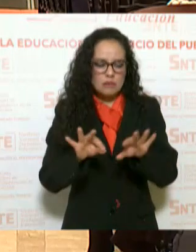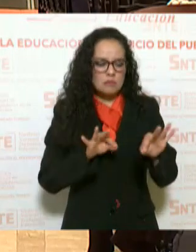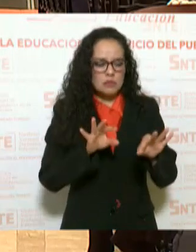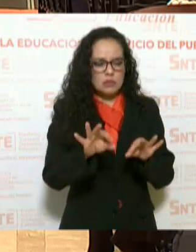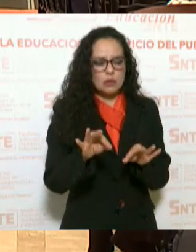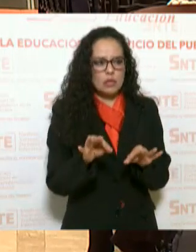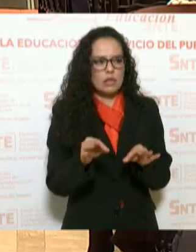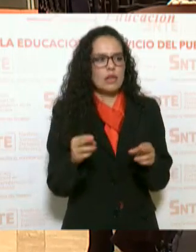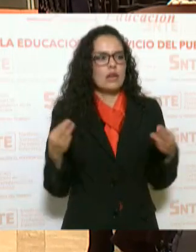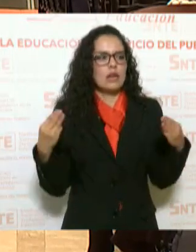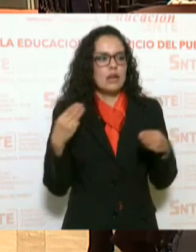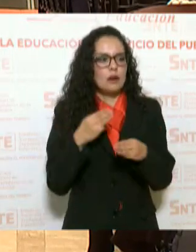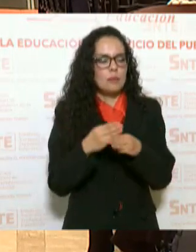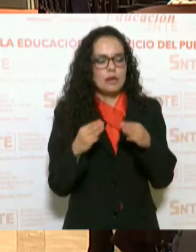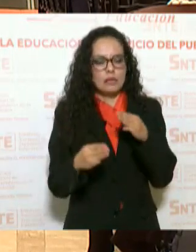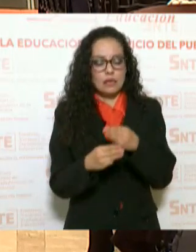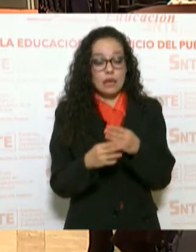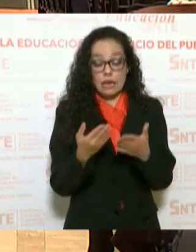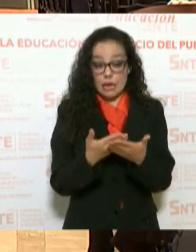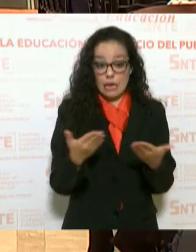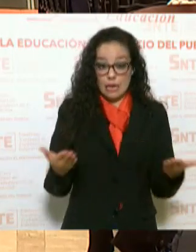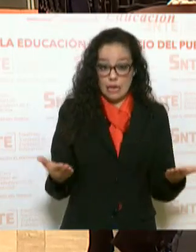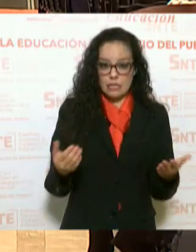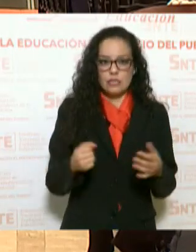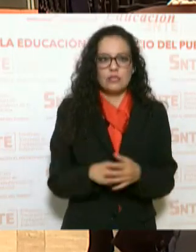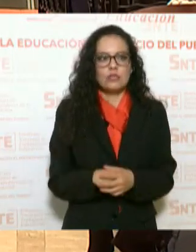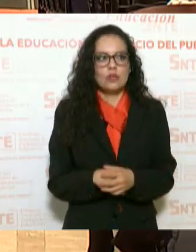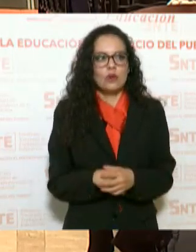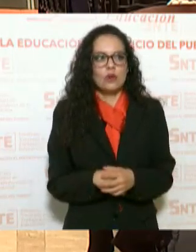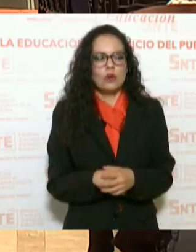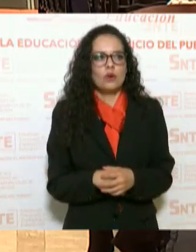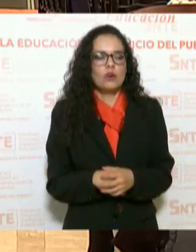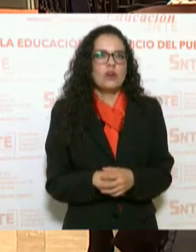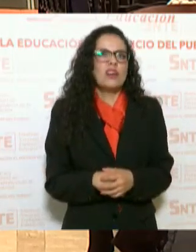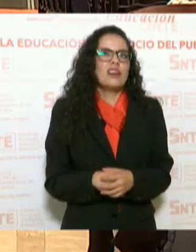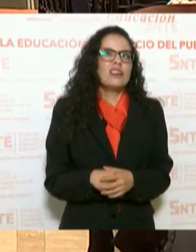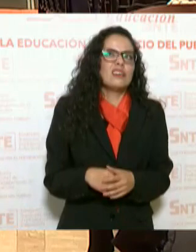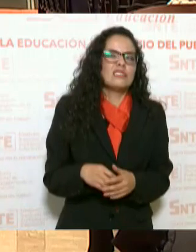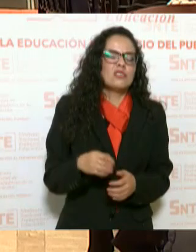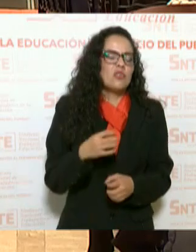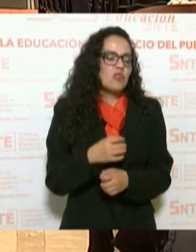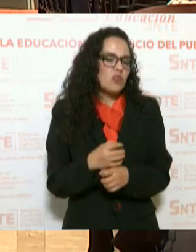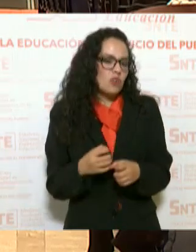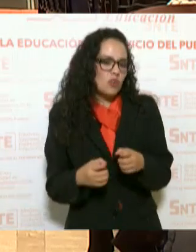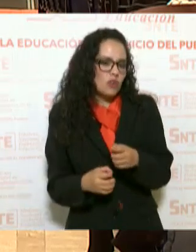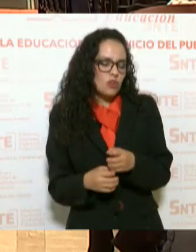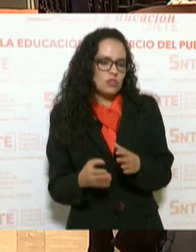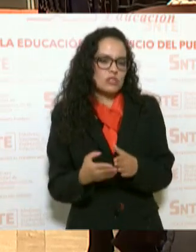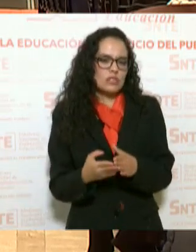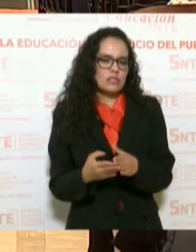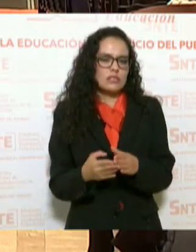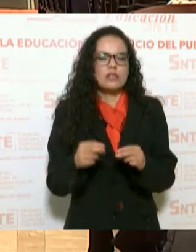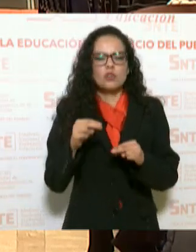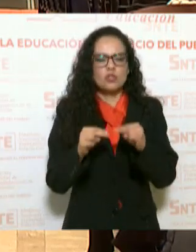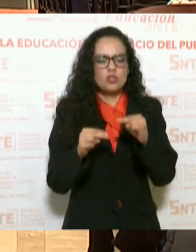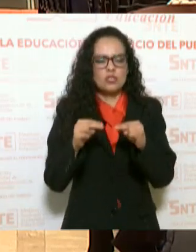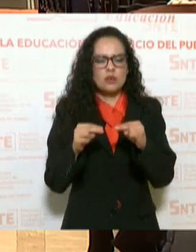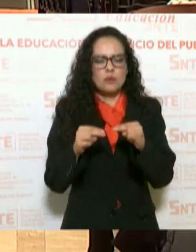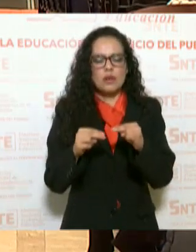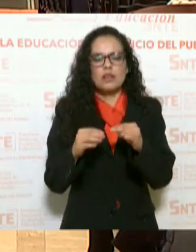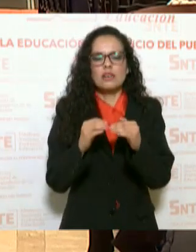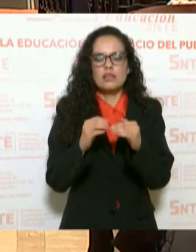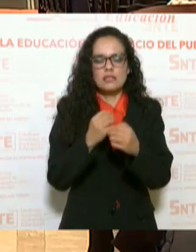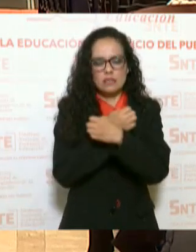esto se ha mantenido como algo en otros niveles de educación. Hemos aumentado